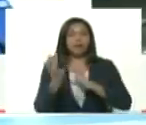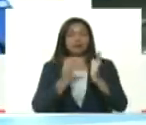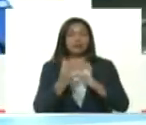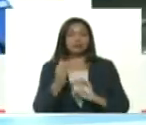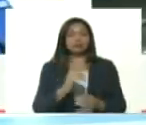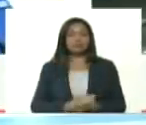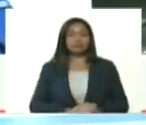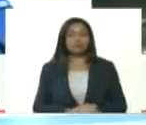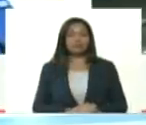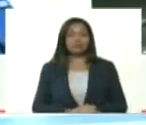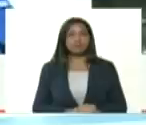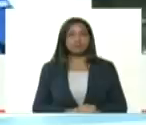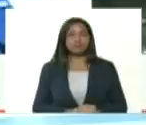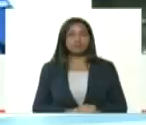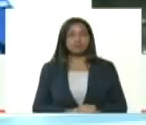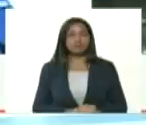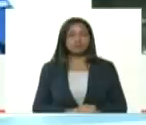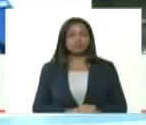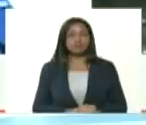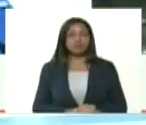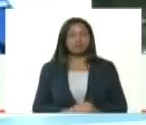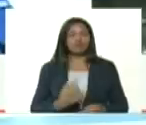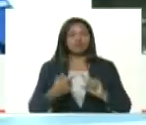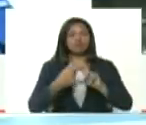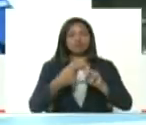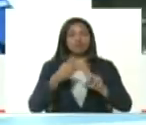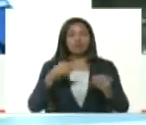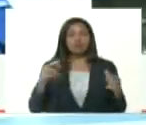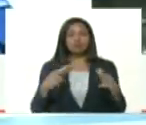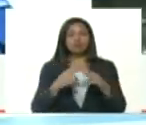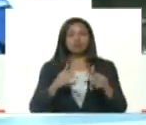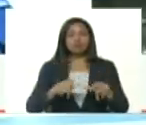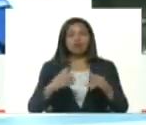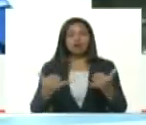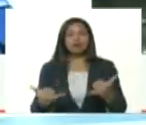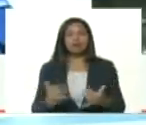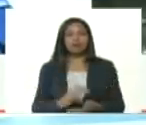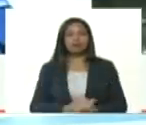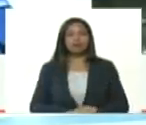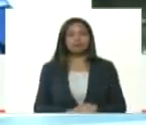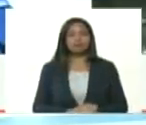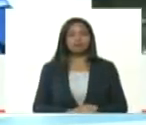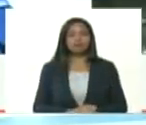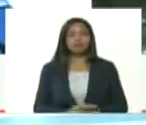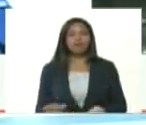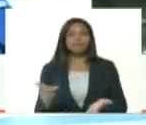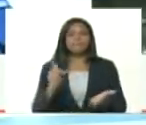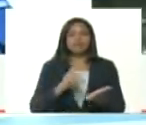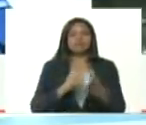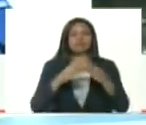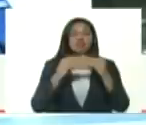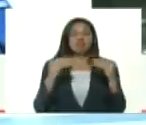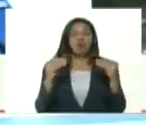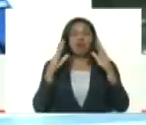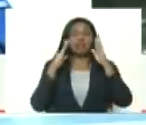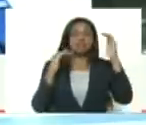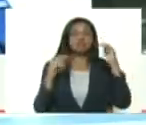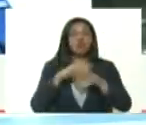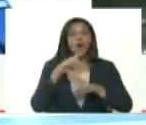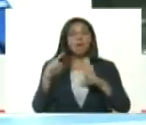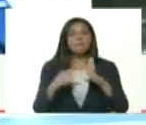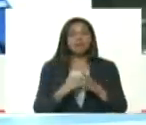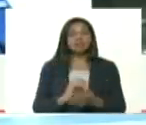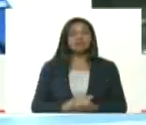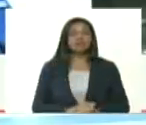perdón, y dio positivo, se encuentra ingresada con todas las atenciones en